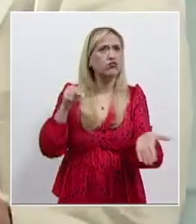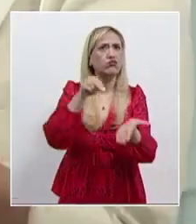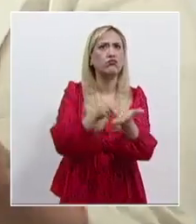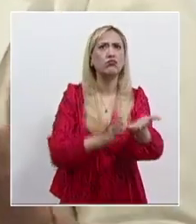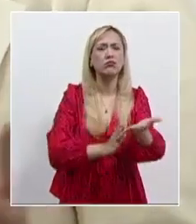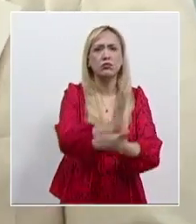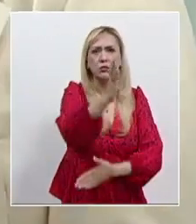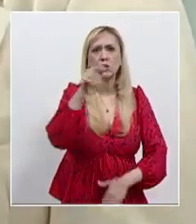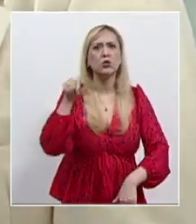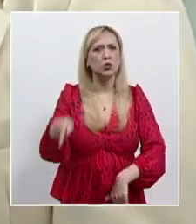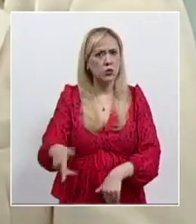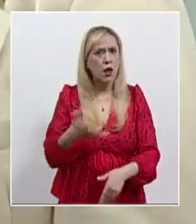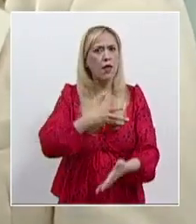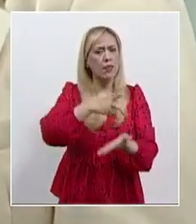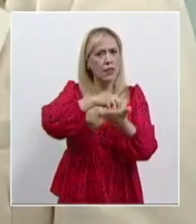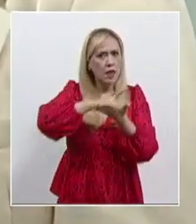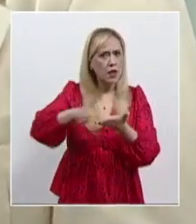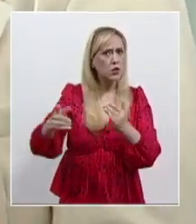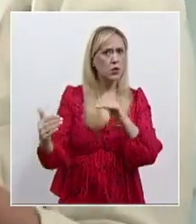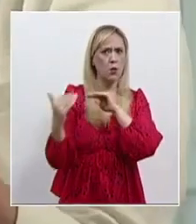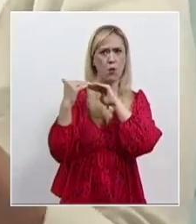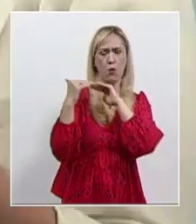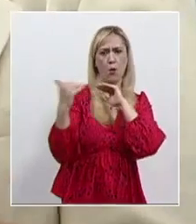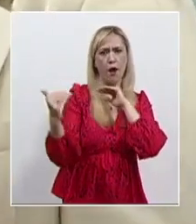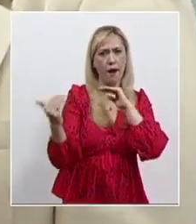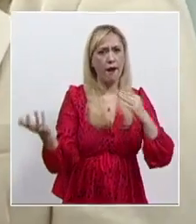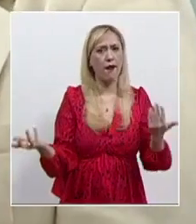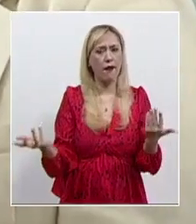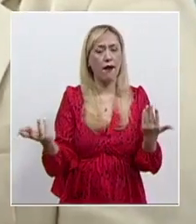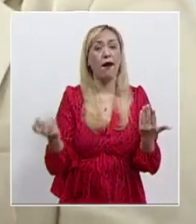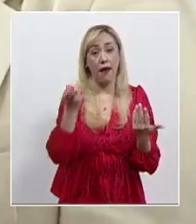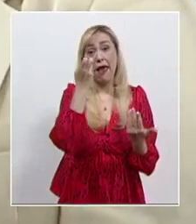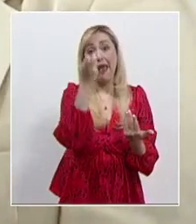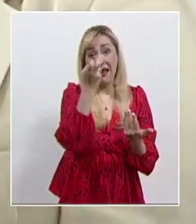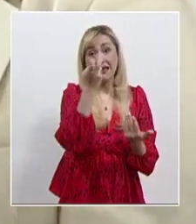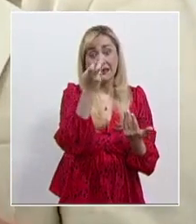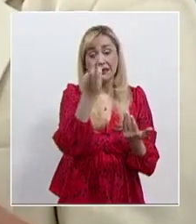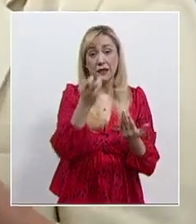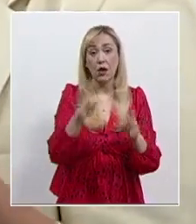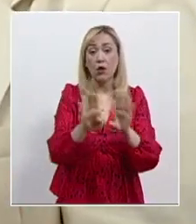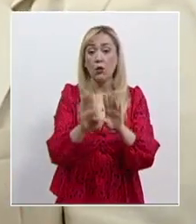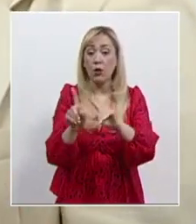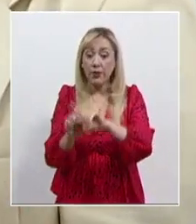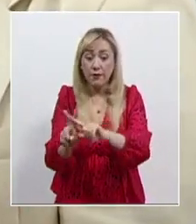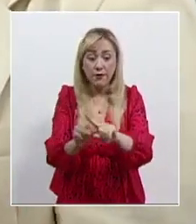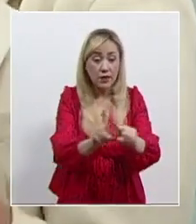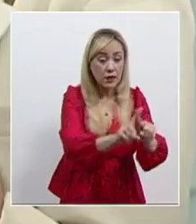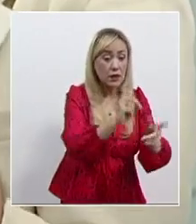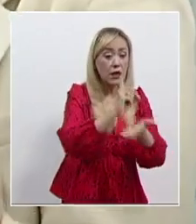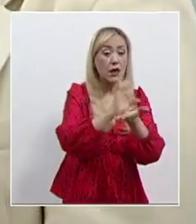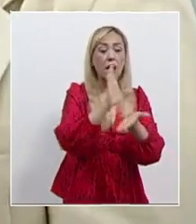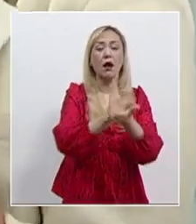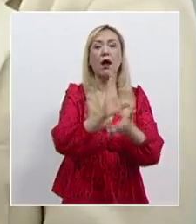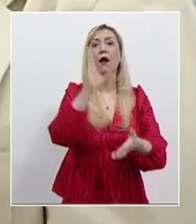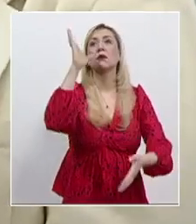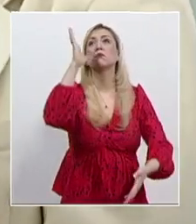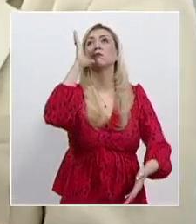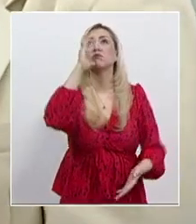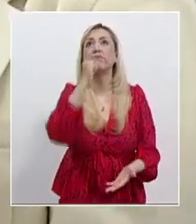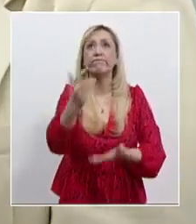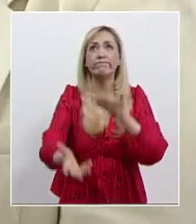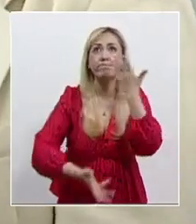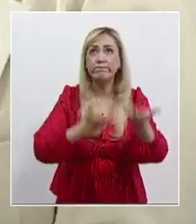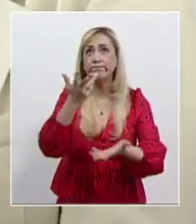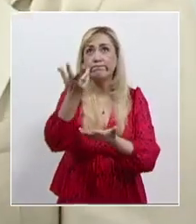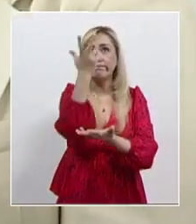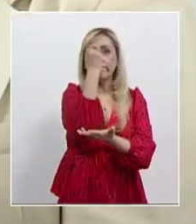los servicios que todos los demás en la sociedad tienen y que esta diferencia funcional no les impida gozar de sus plenos derechos